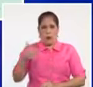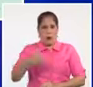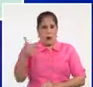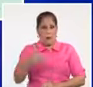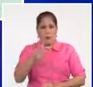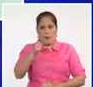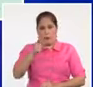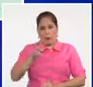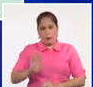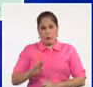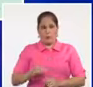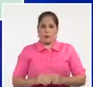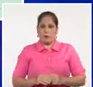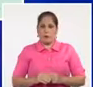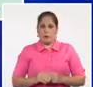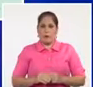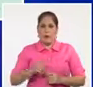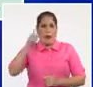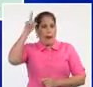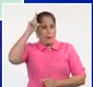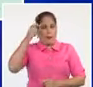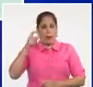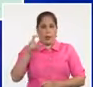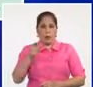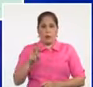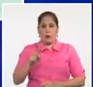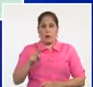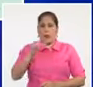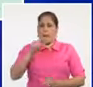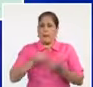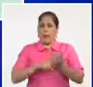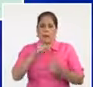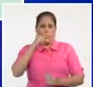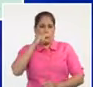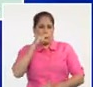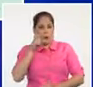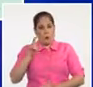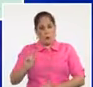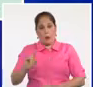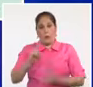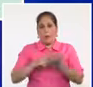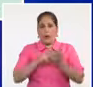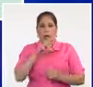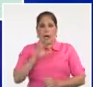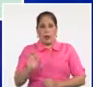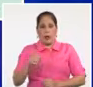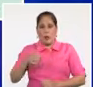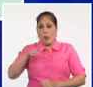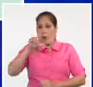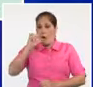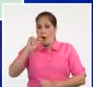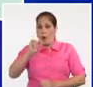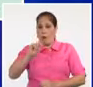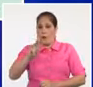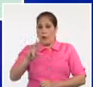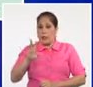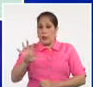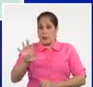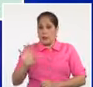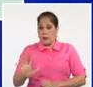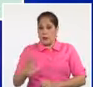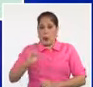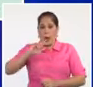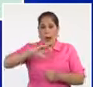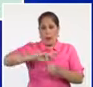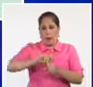14, Calimete 12, Pedro Betancourt 9, Perico y Jovellanos con 5 cada uno, Limonar